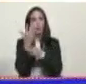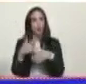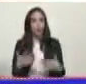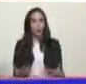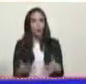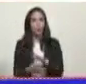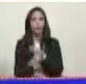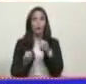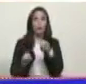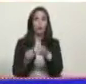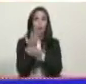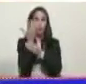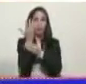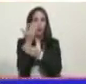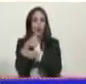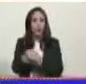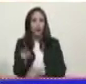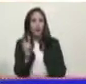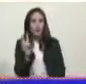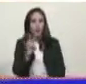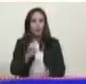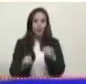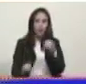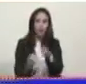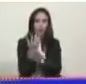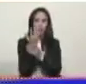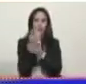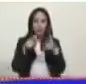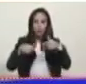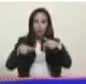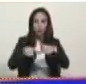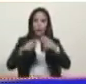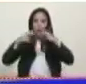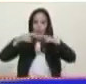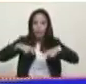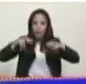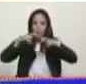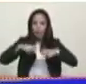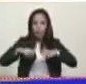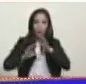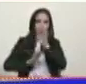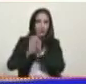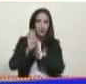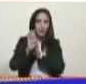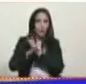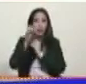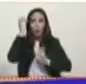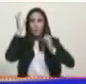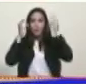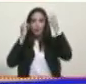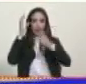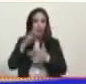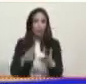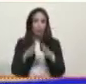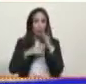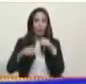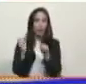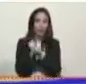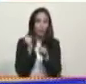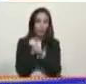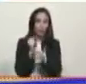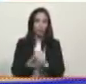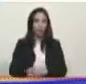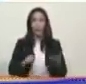la Fundación Venezolana de Investigación, Desarrollo e Innovación para el Transporte